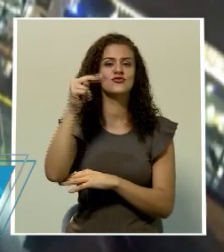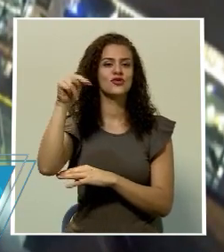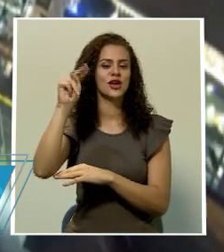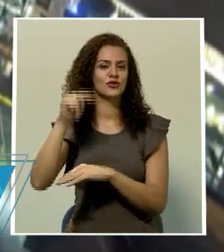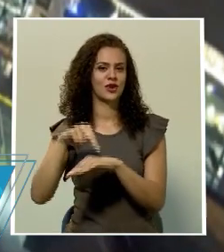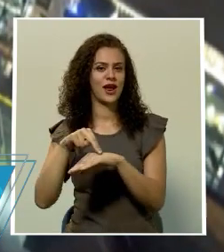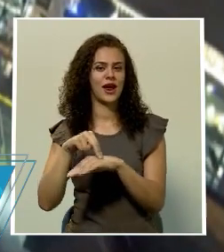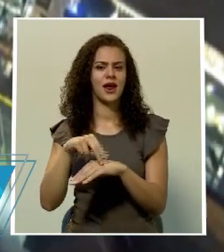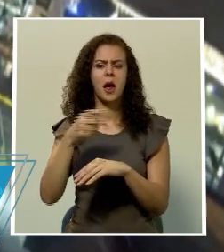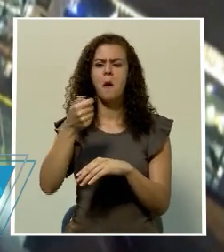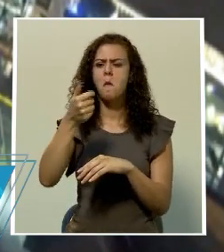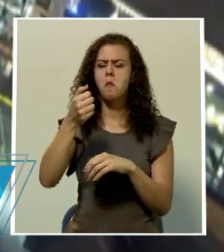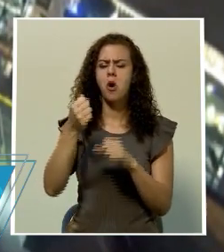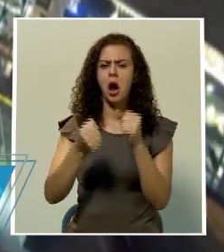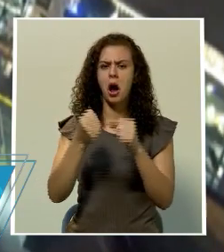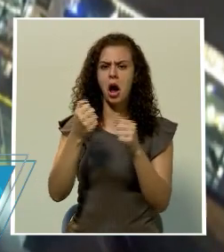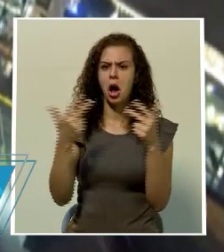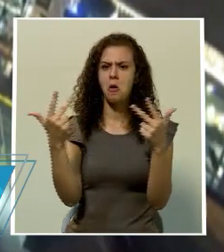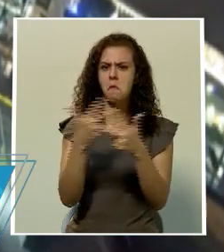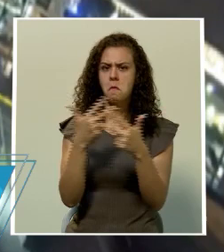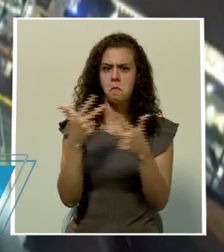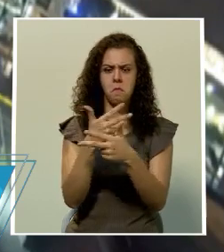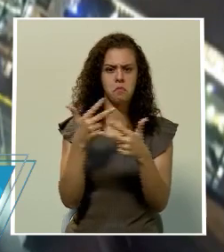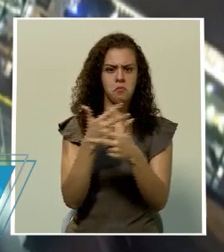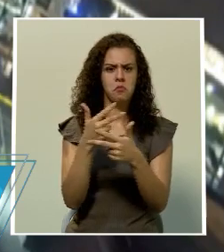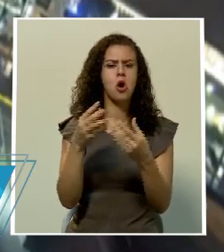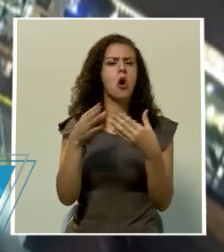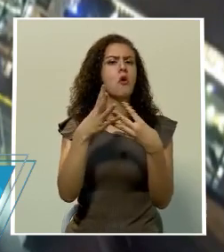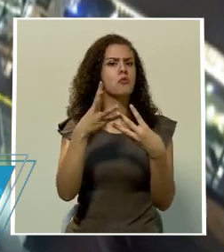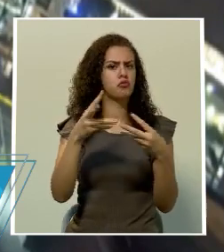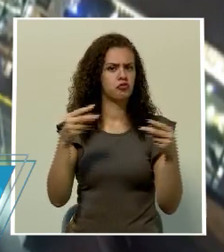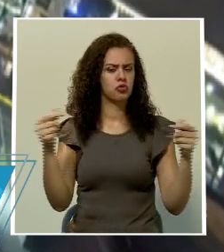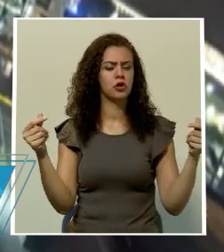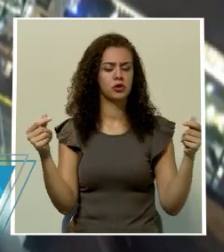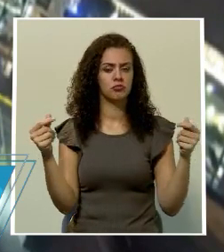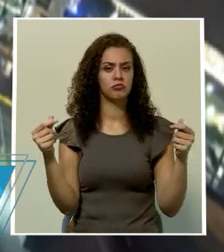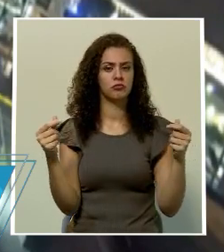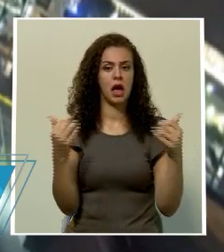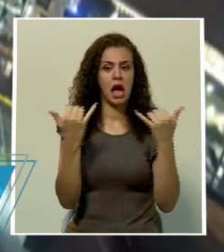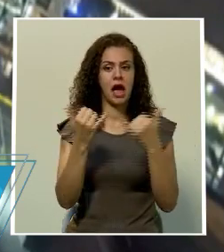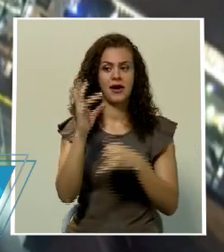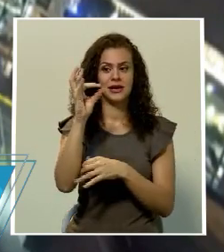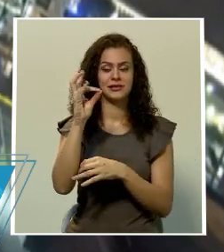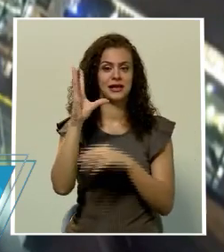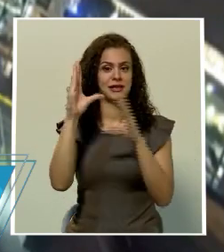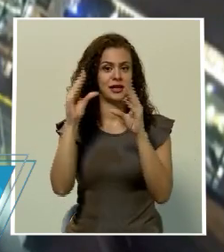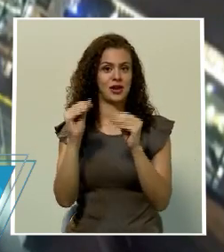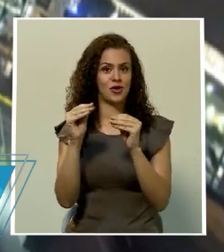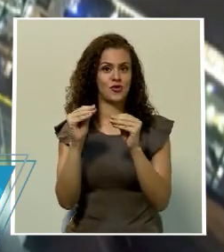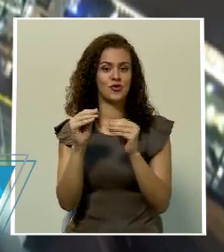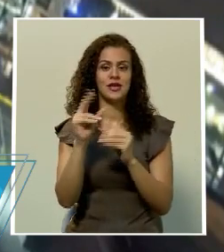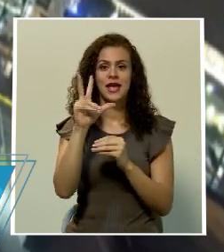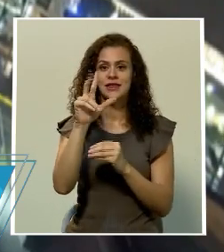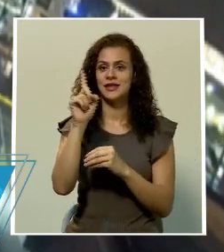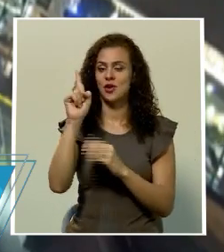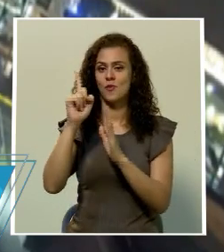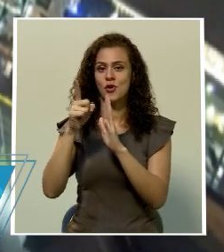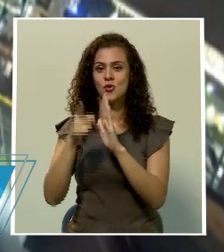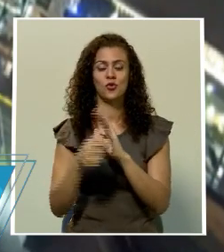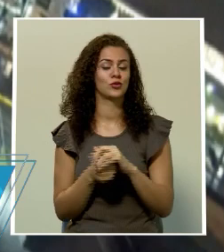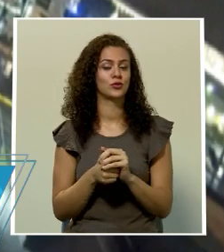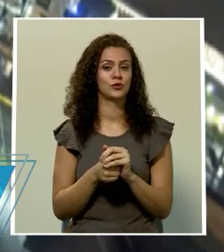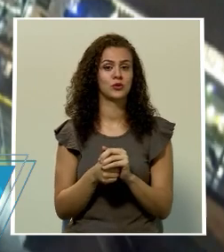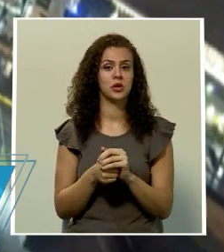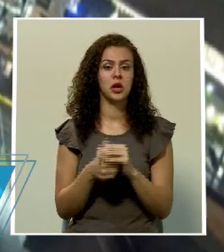Nacional, muy pocos vehículos, circulación muy fluida a las 7 de la noche con 31